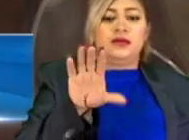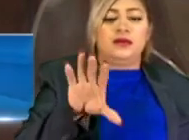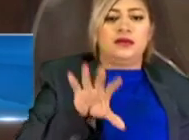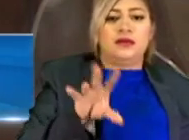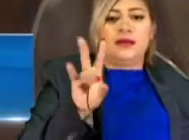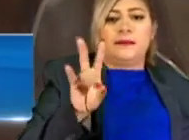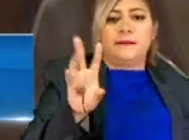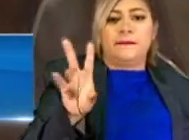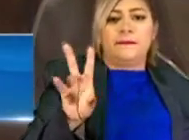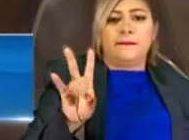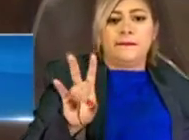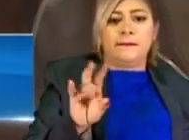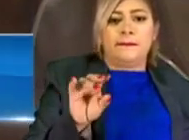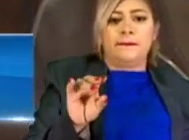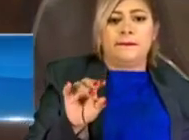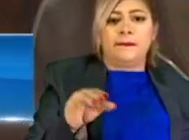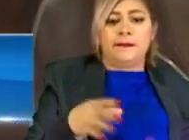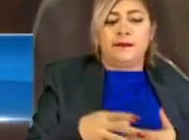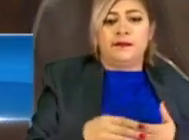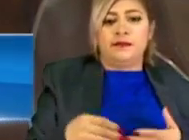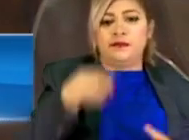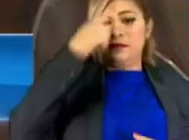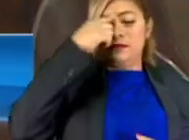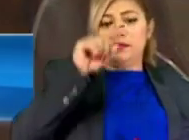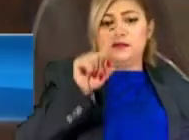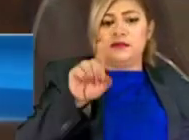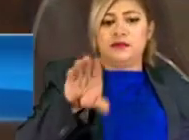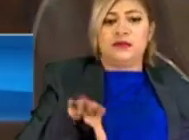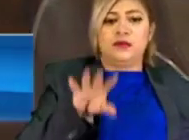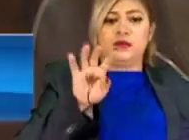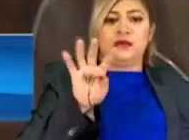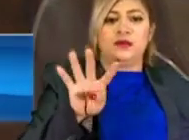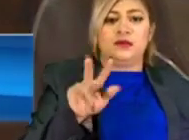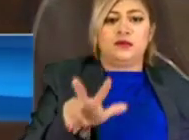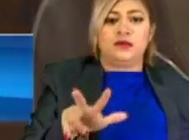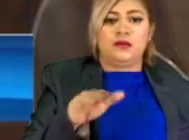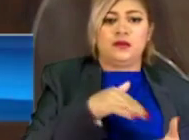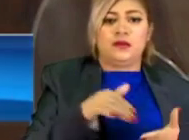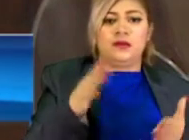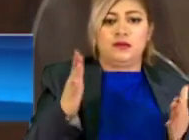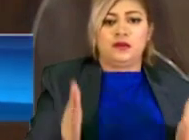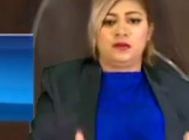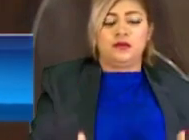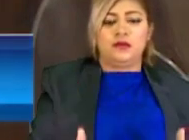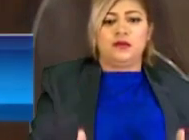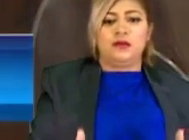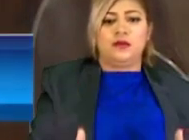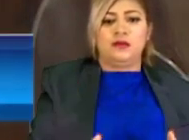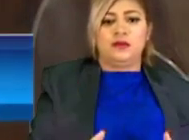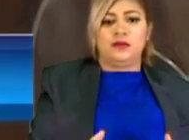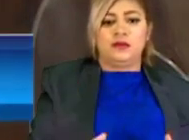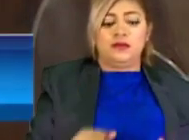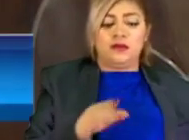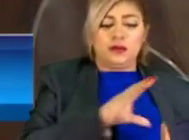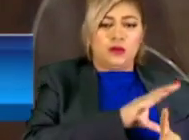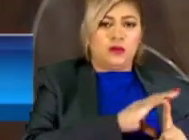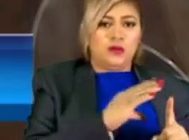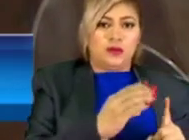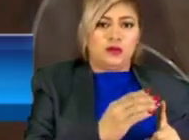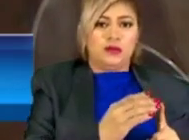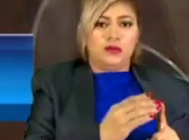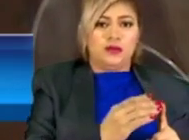171.577 balboas para 143 estudiantes sobresalientes en el área de cultura,